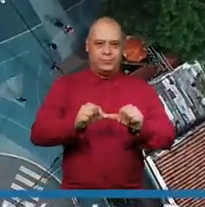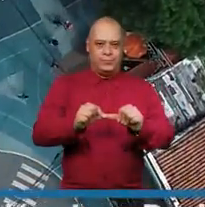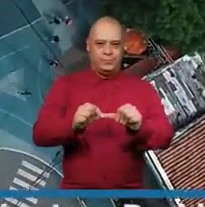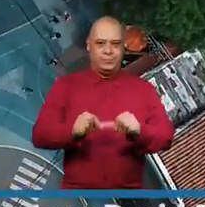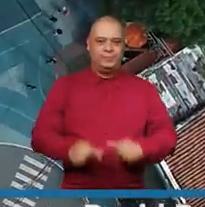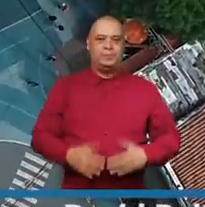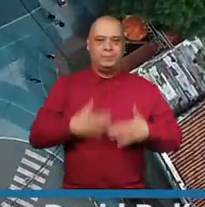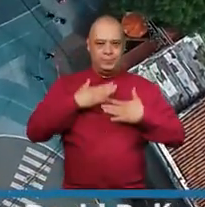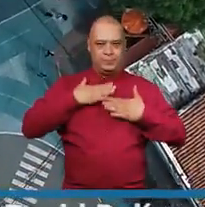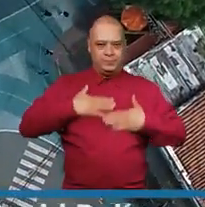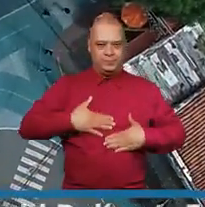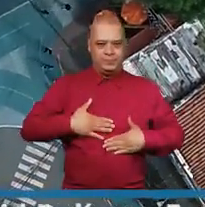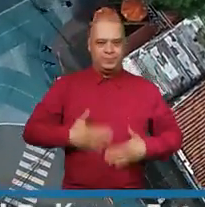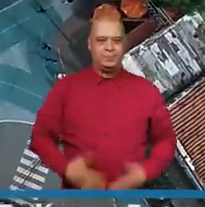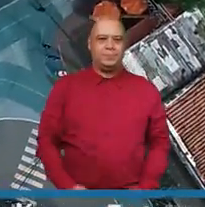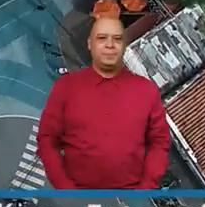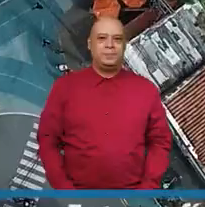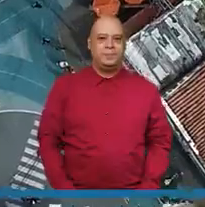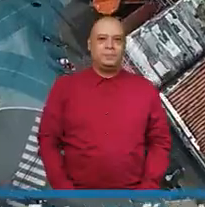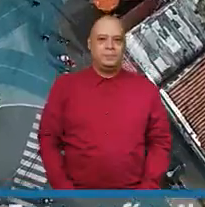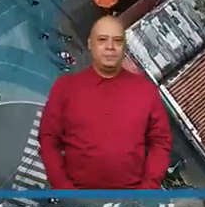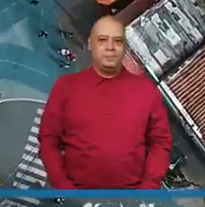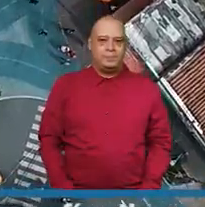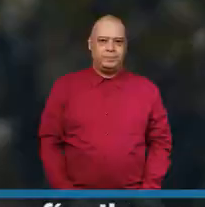Futuro sostenible.